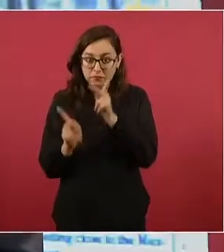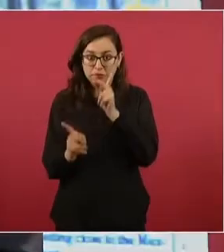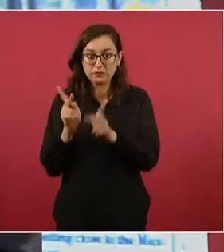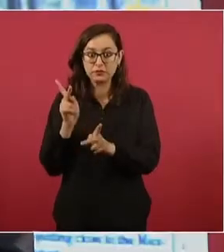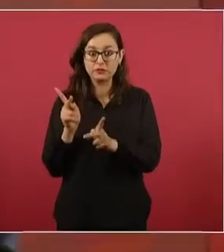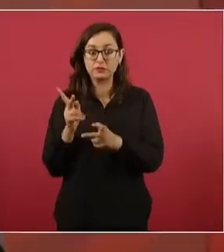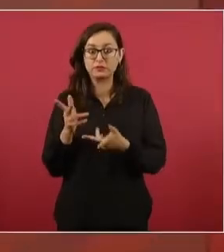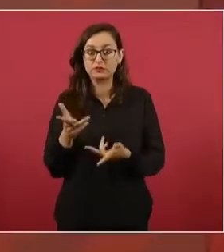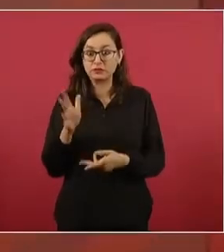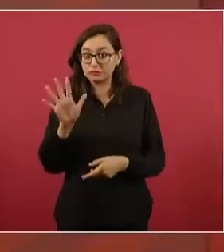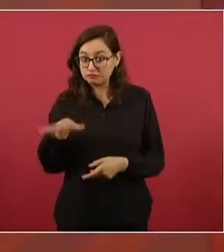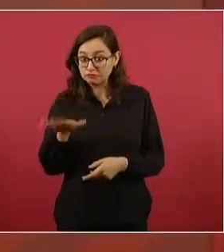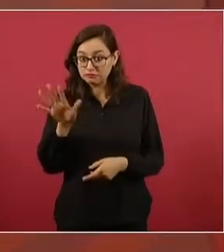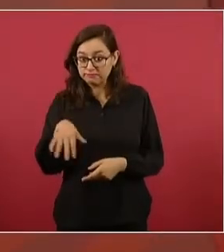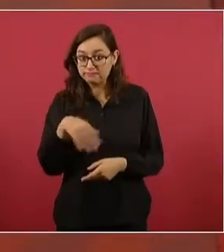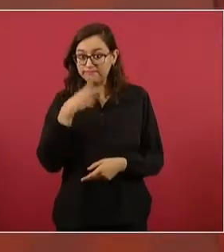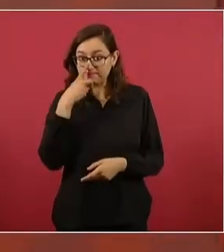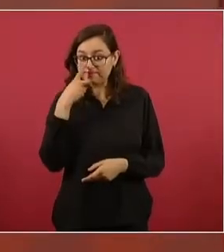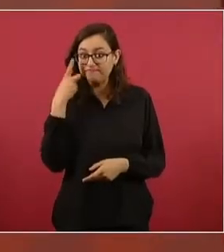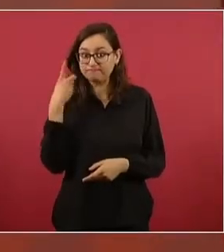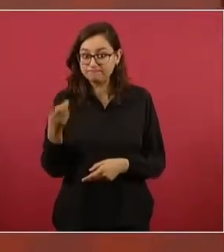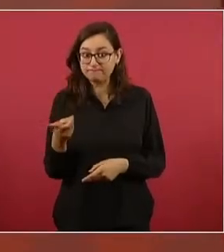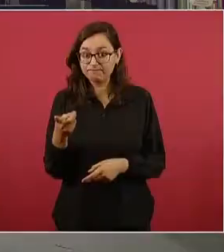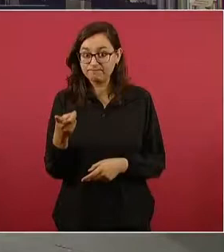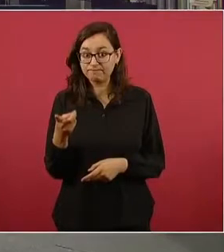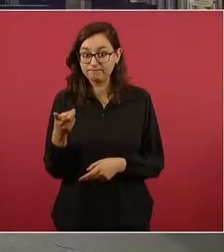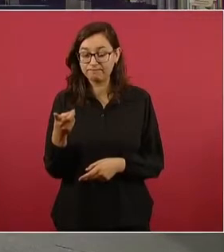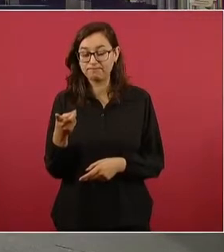y le dice de